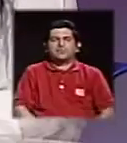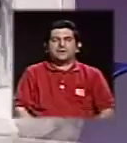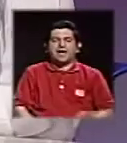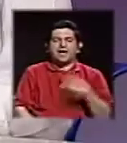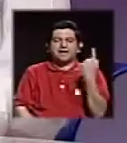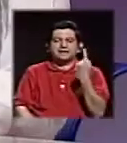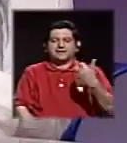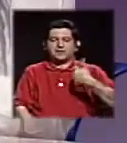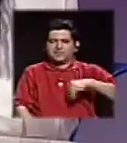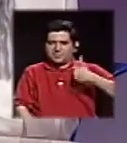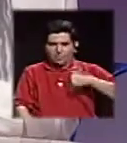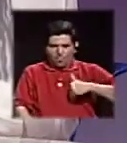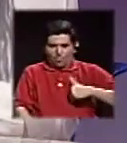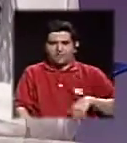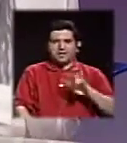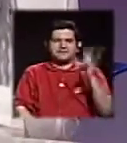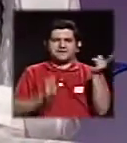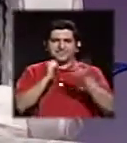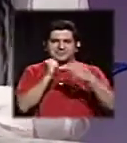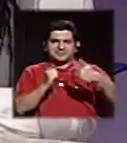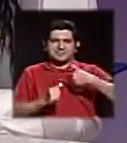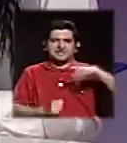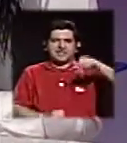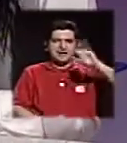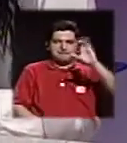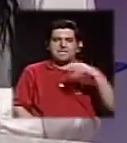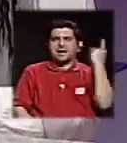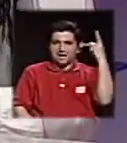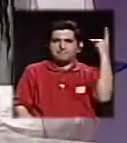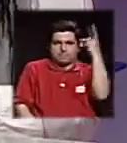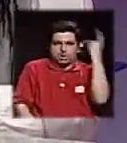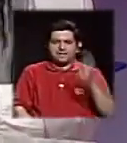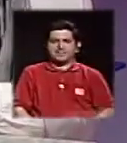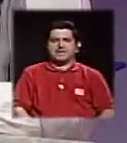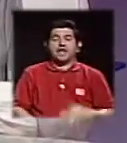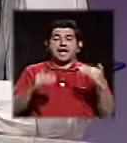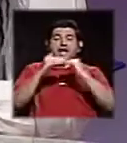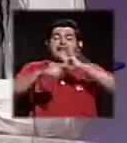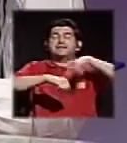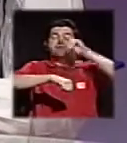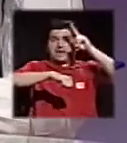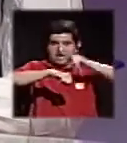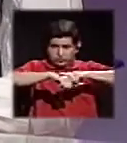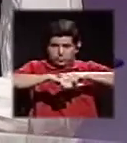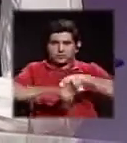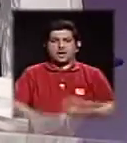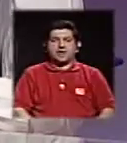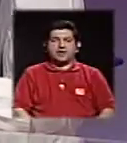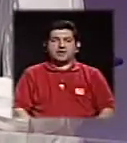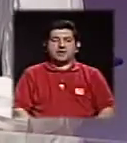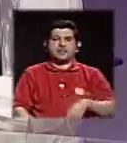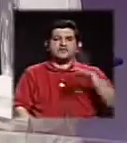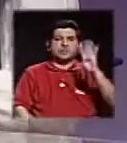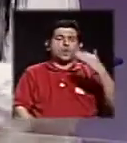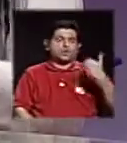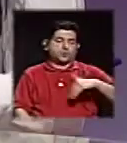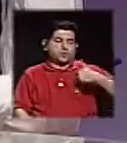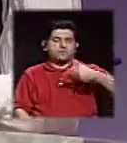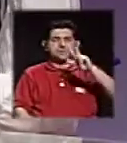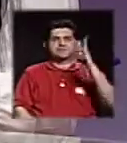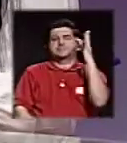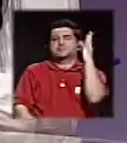ha llevado un hombre danza en los tres periodos que tiene el pack de estar en la política a nivel nacional este ha sido cuatro hombres